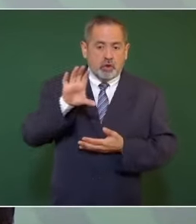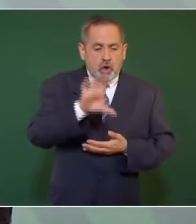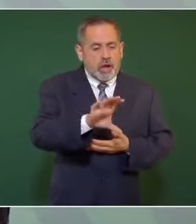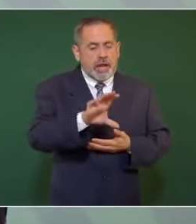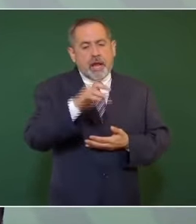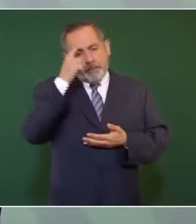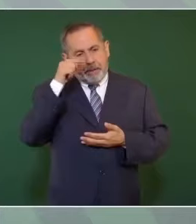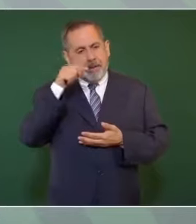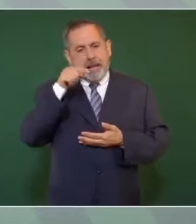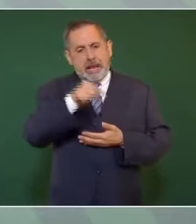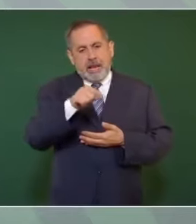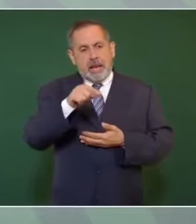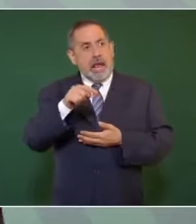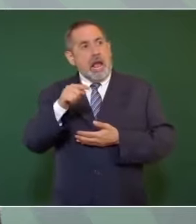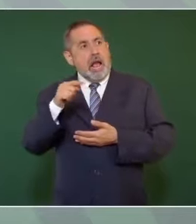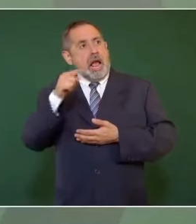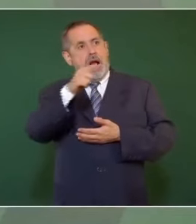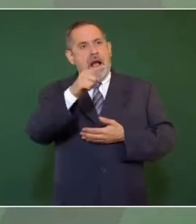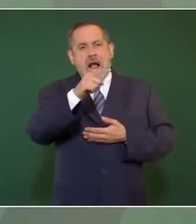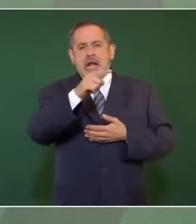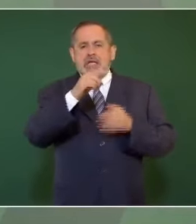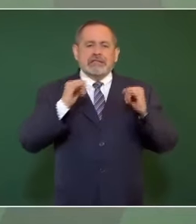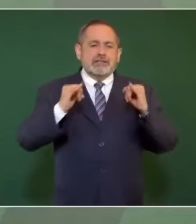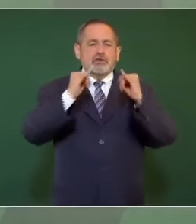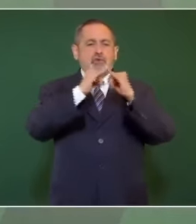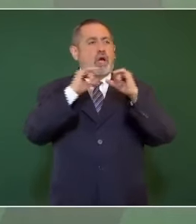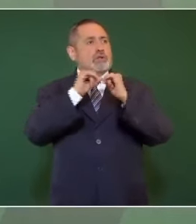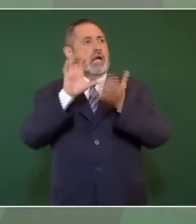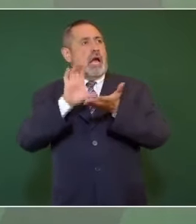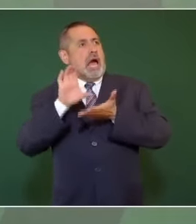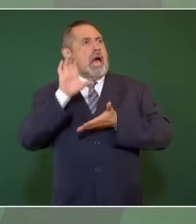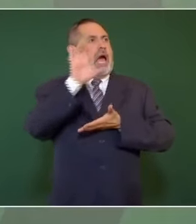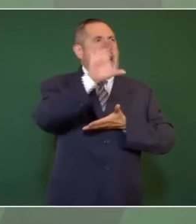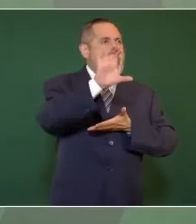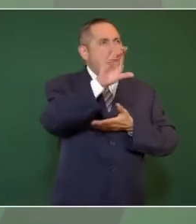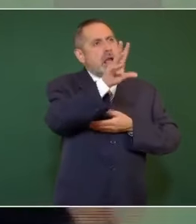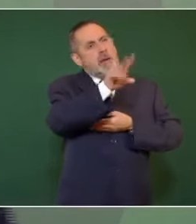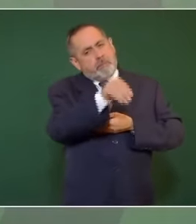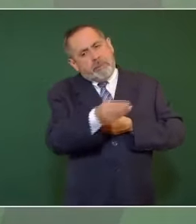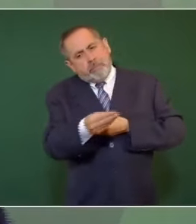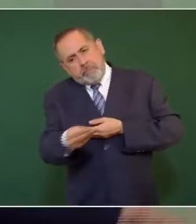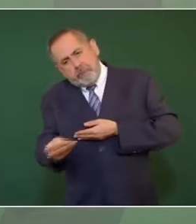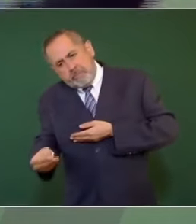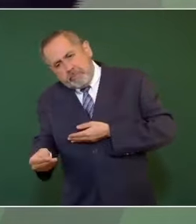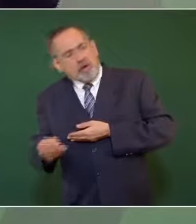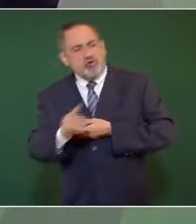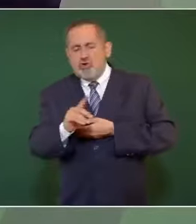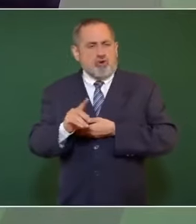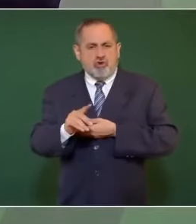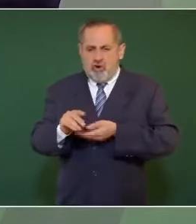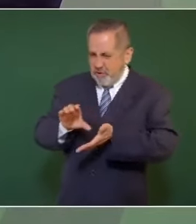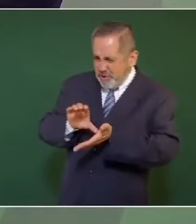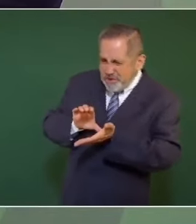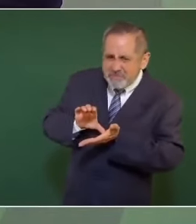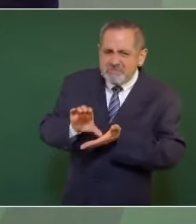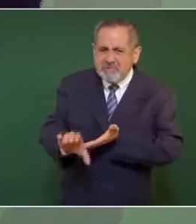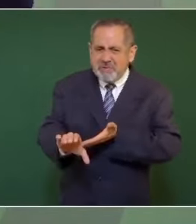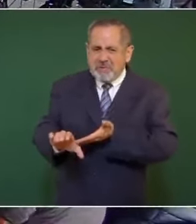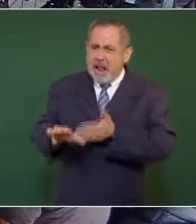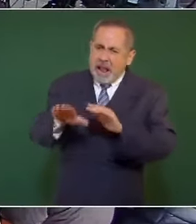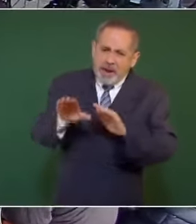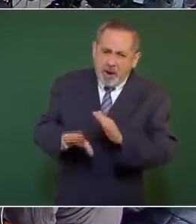no se aplique de arriba hacia abajo de la pirámide social, sino de abajo hacia arriba,